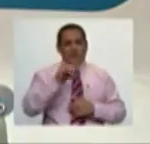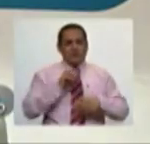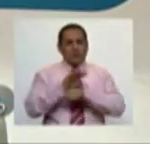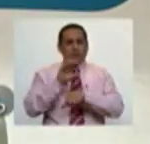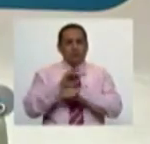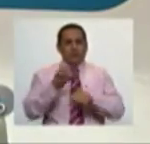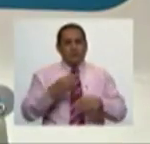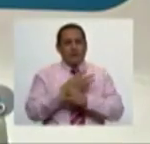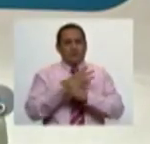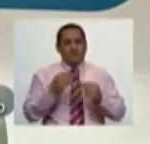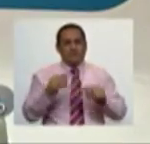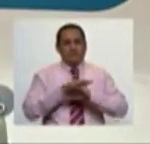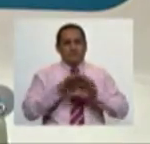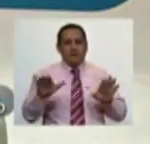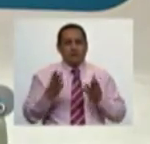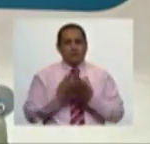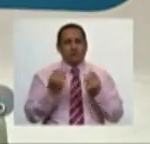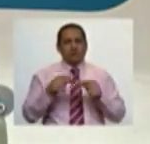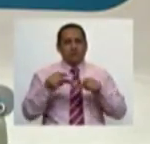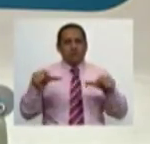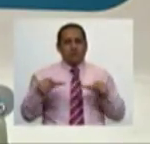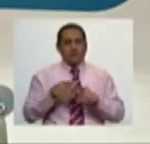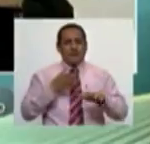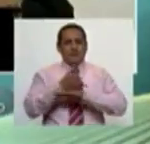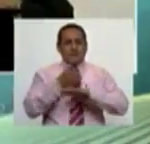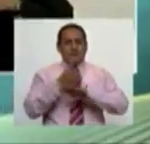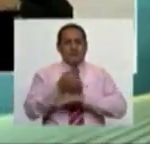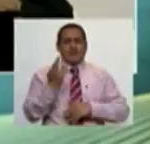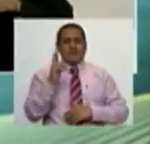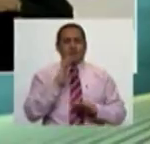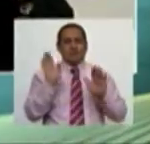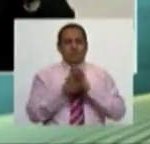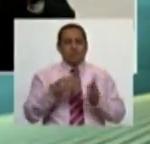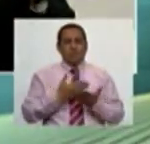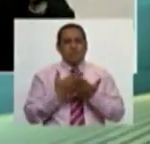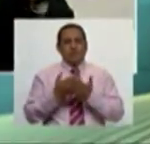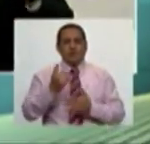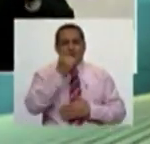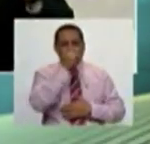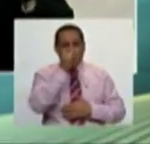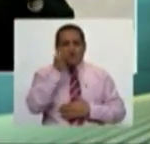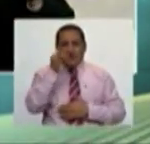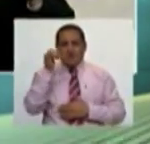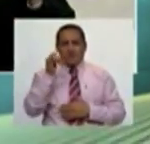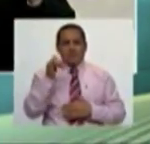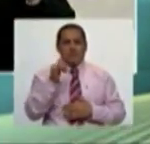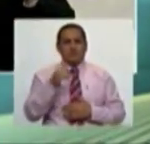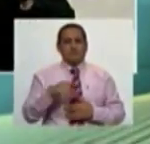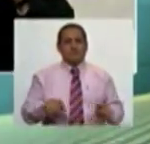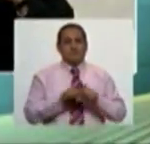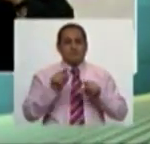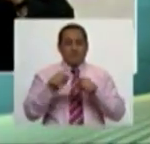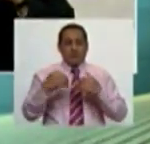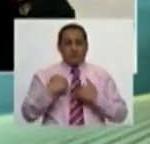se disuade a los distintos agentes perpetradores de delitos mediante la instalación, por ejemplo, de cámaras de vigilancia,